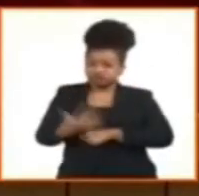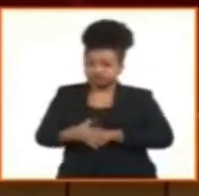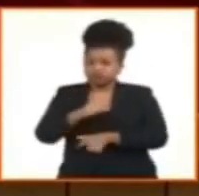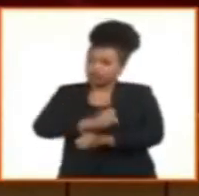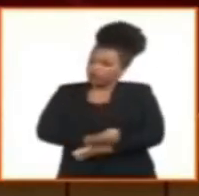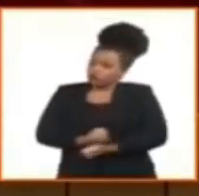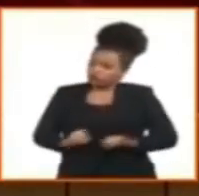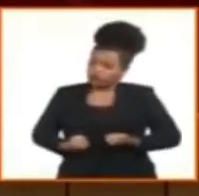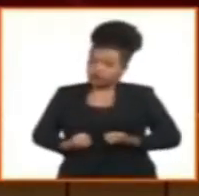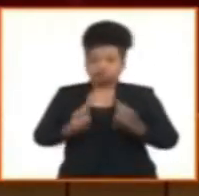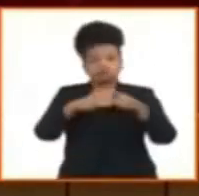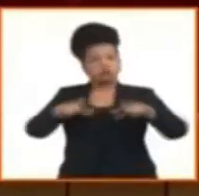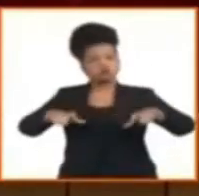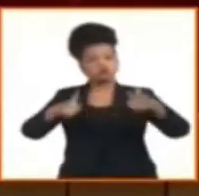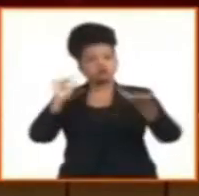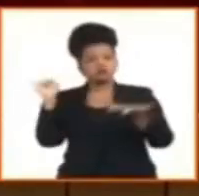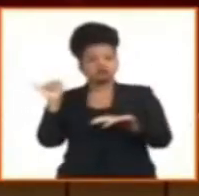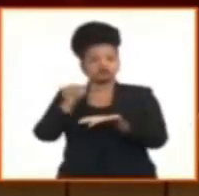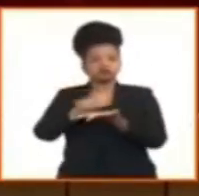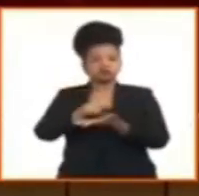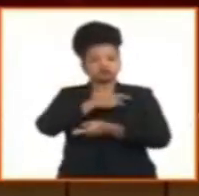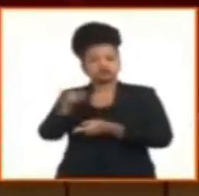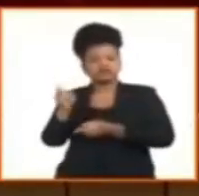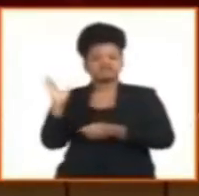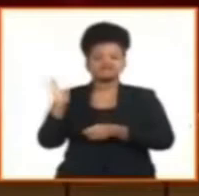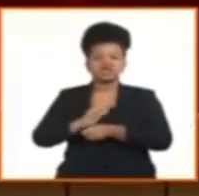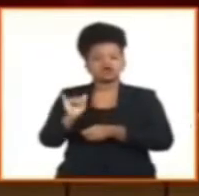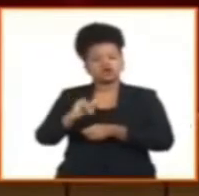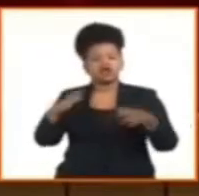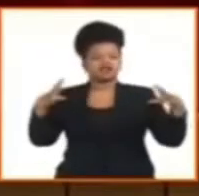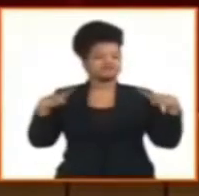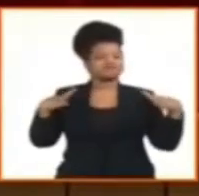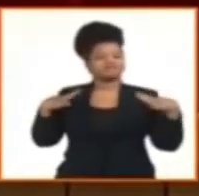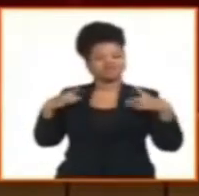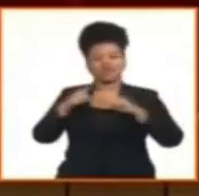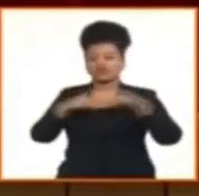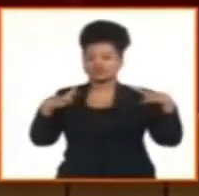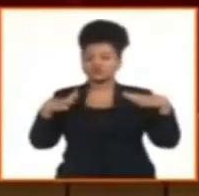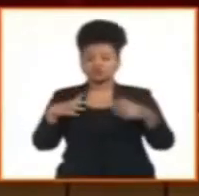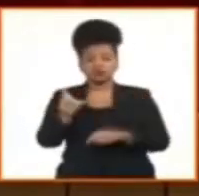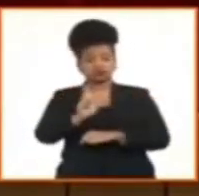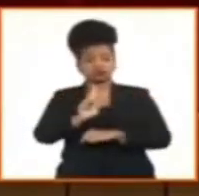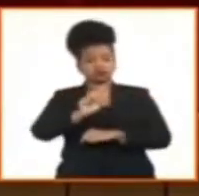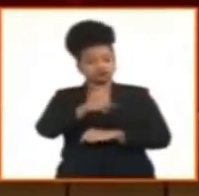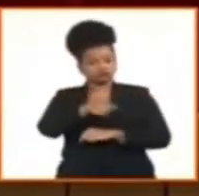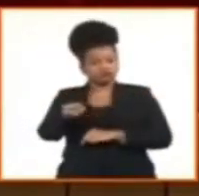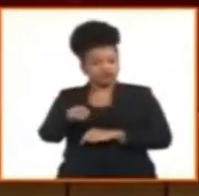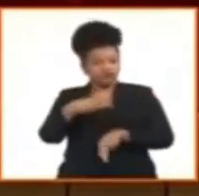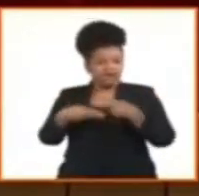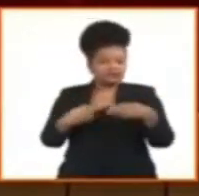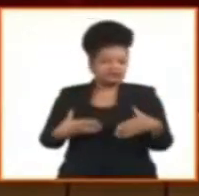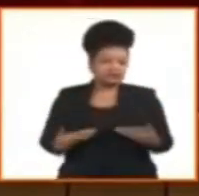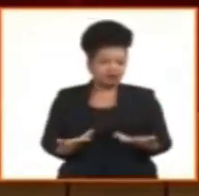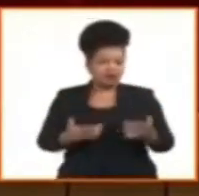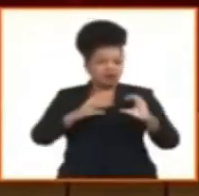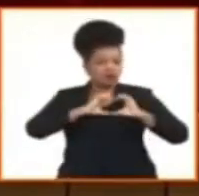adicionales. Ninguno de ustedes vino a hacer turismo a Cuba. Vinieron a ofrecer su corazón, a alentar